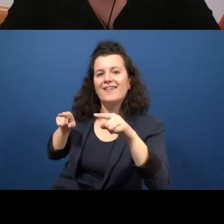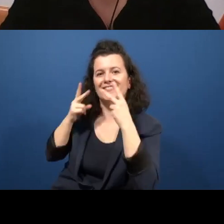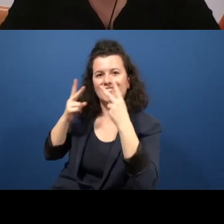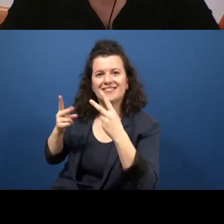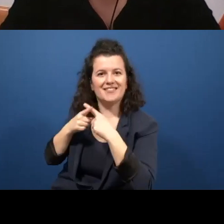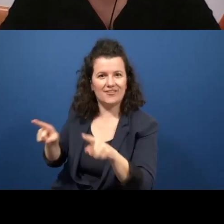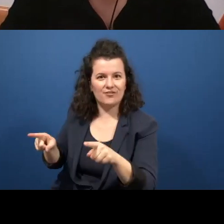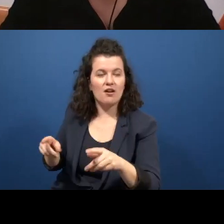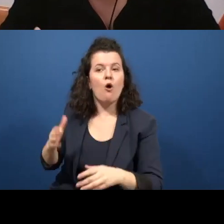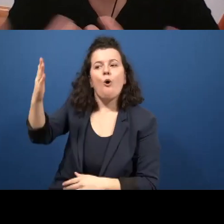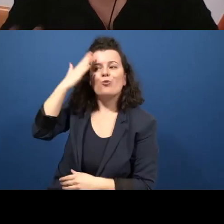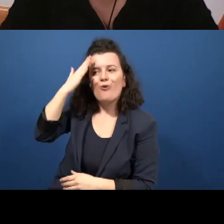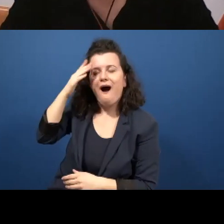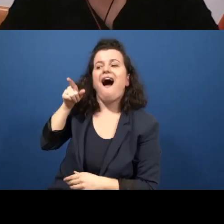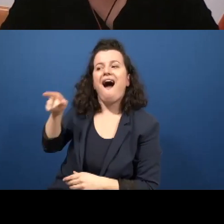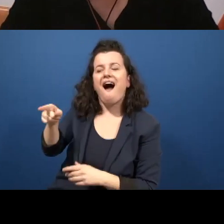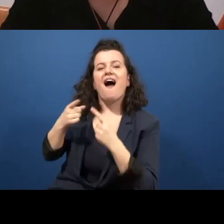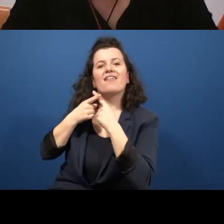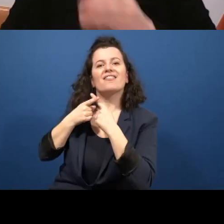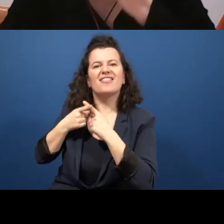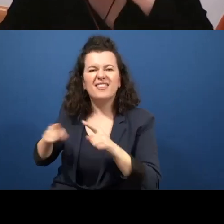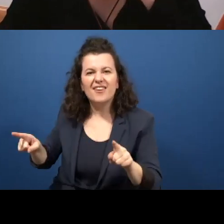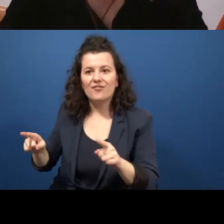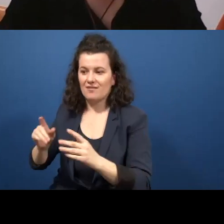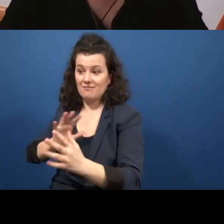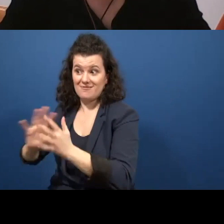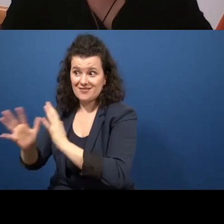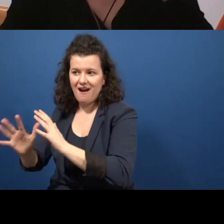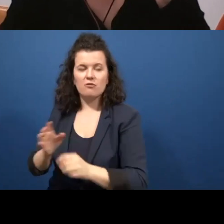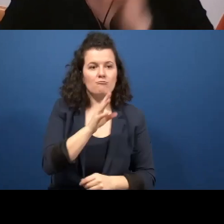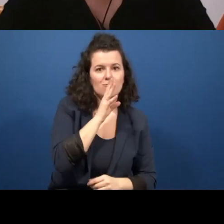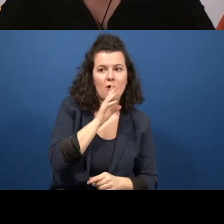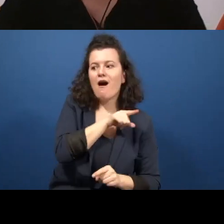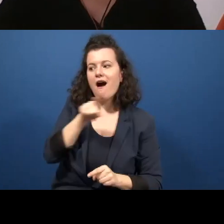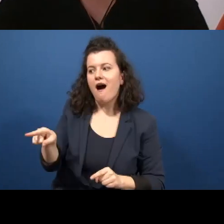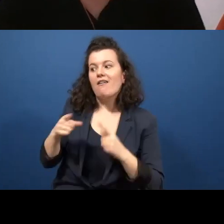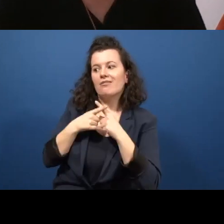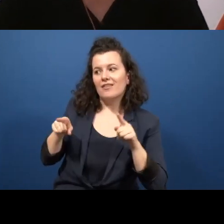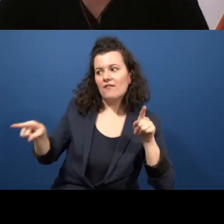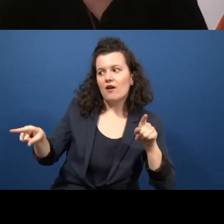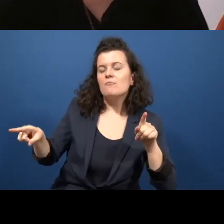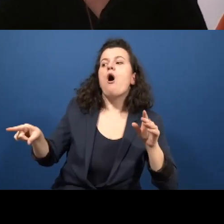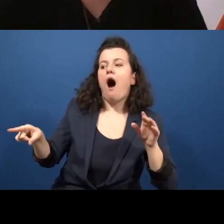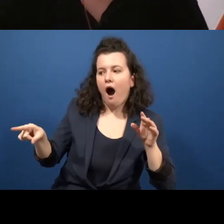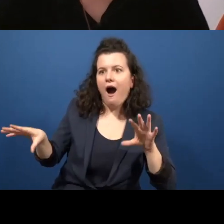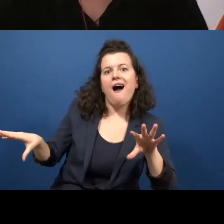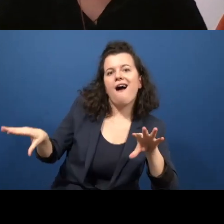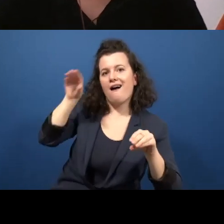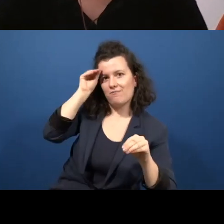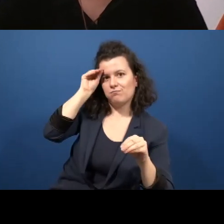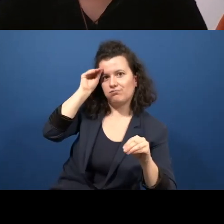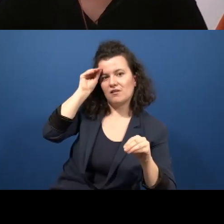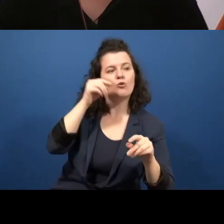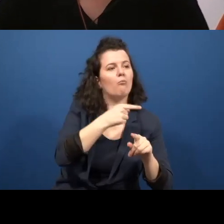que beneficiaría a los estudiantes y les daría la posibilidad de abrir las puertas a